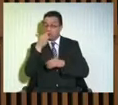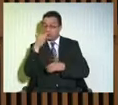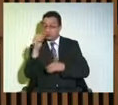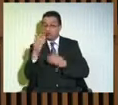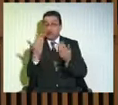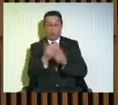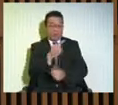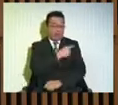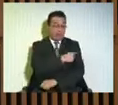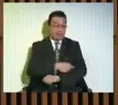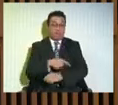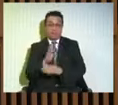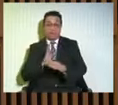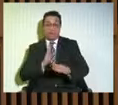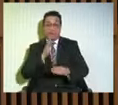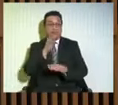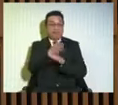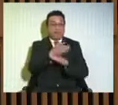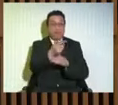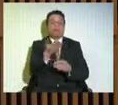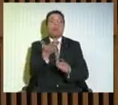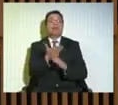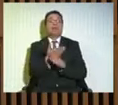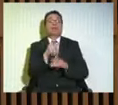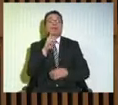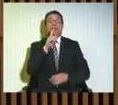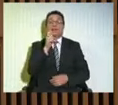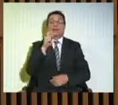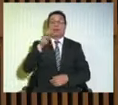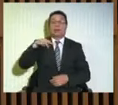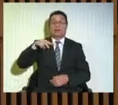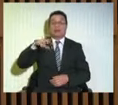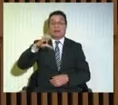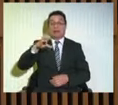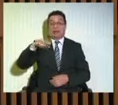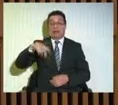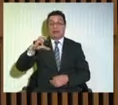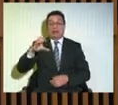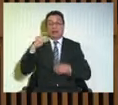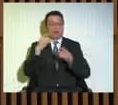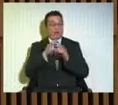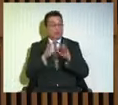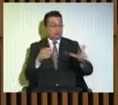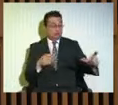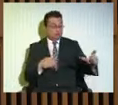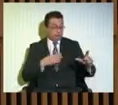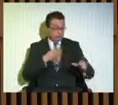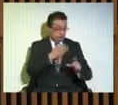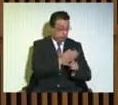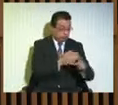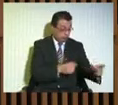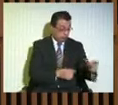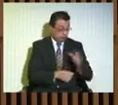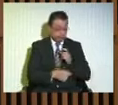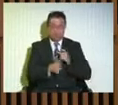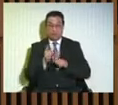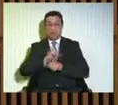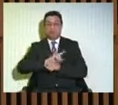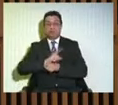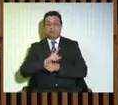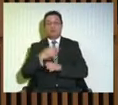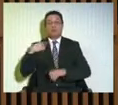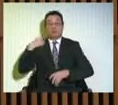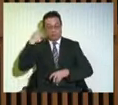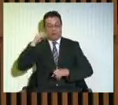el estudiante va, solicita su tarjeta y sale con su nueva tarjeta en la mano en el momento, porque hemos trasladado la